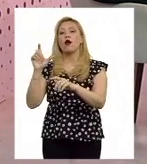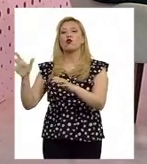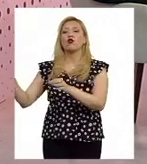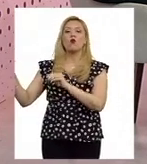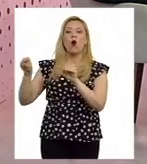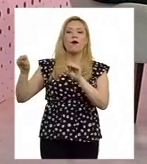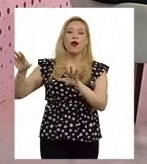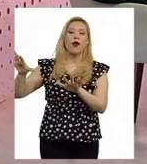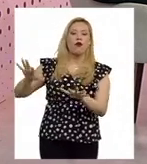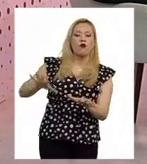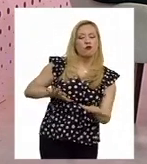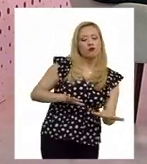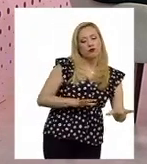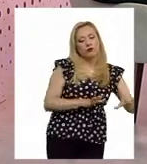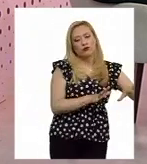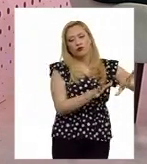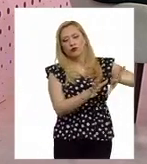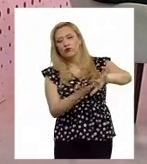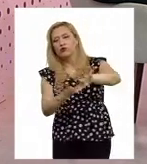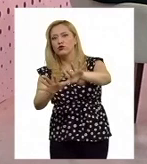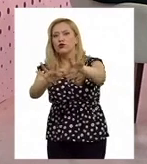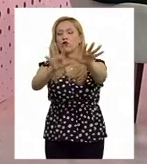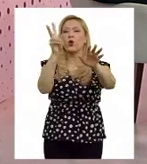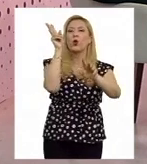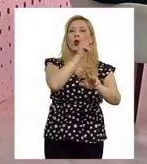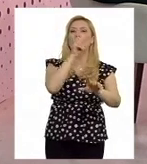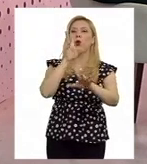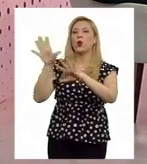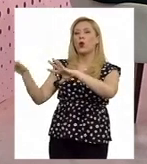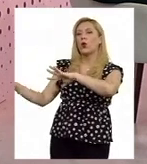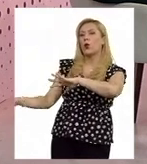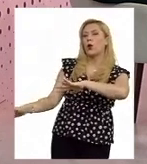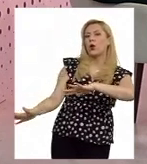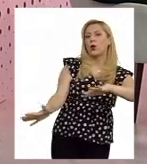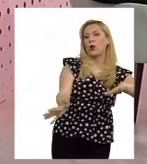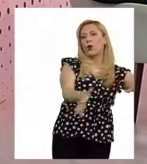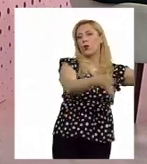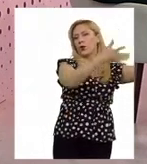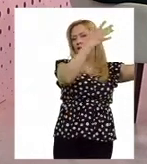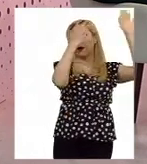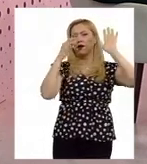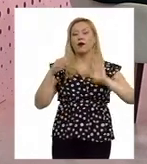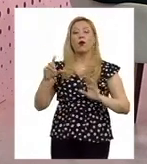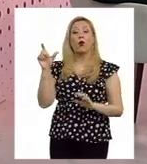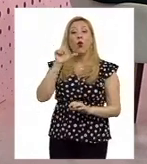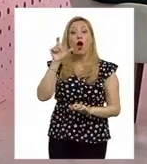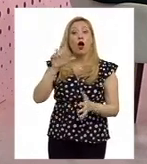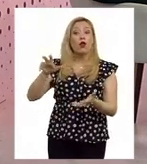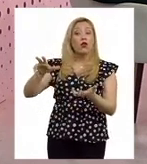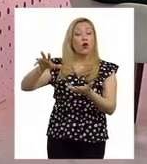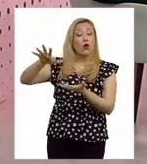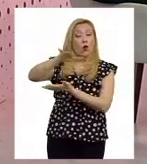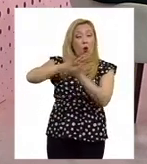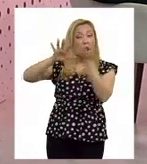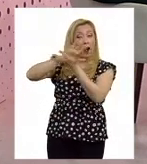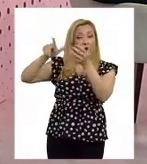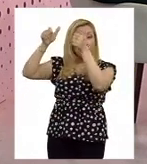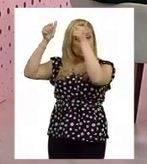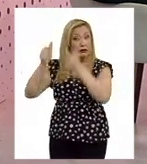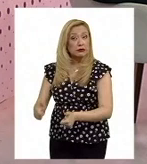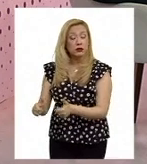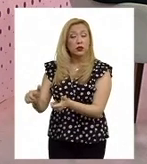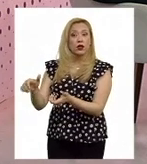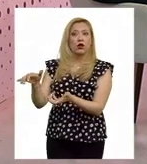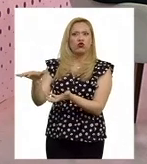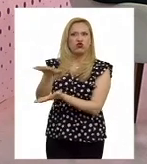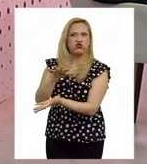digamos, jalando los vientos y teniendo digamos, o sea, caminando. Pero cuando el huracán se estaciona es